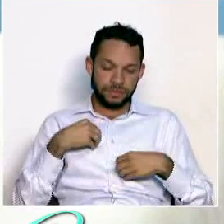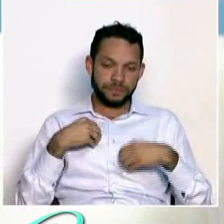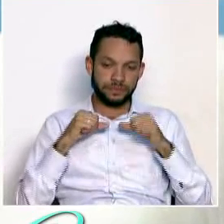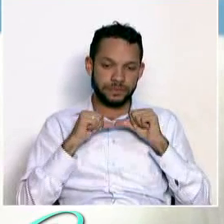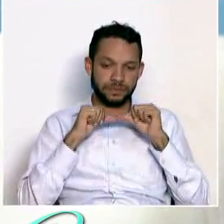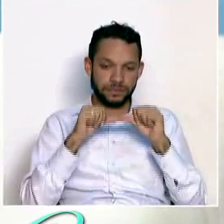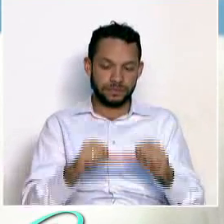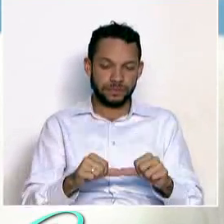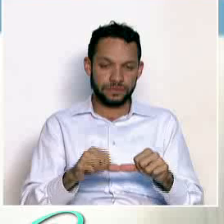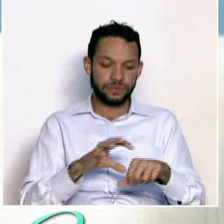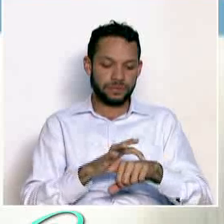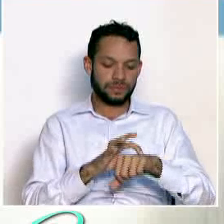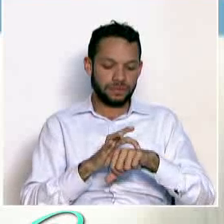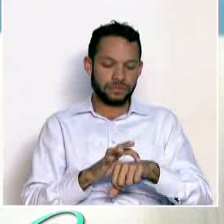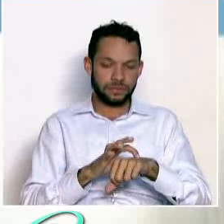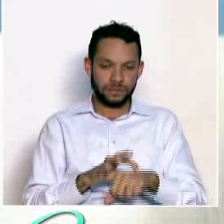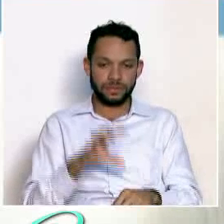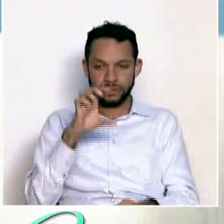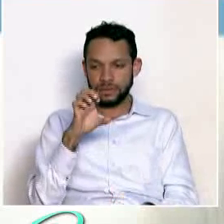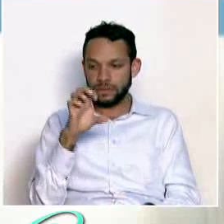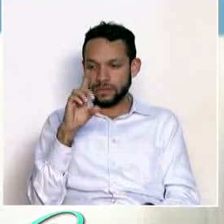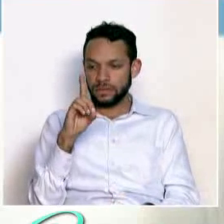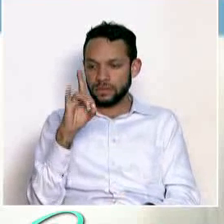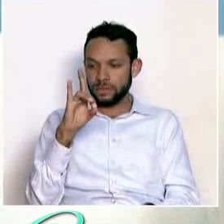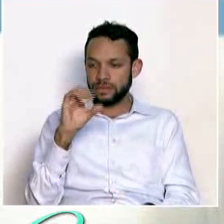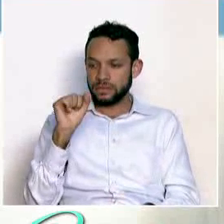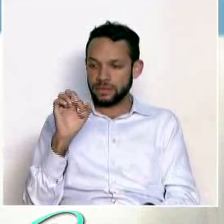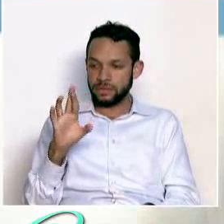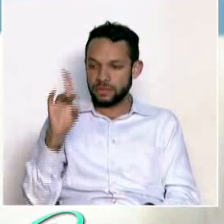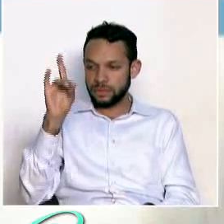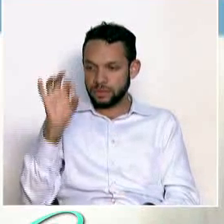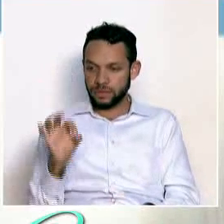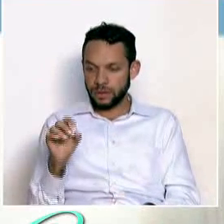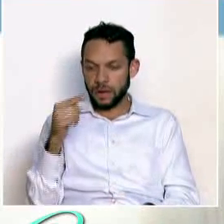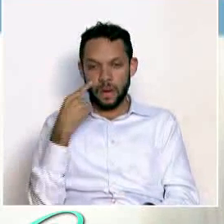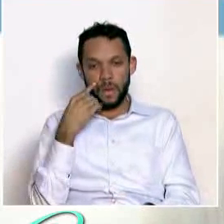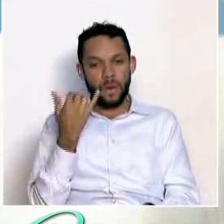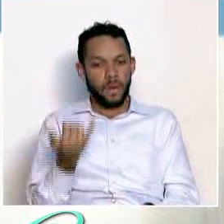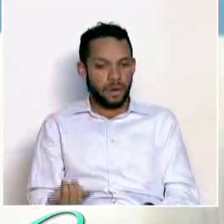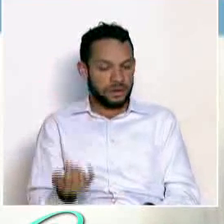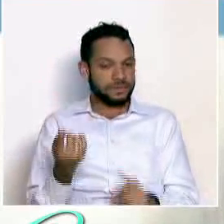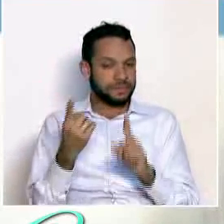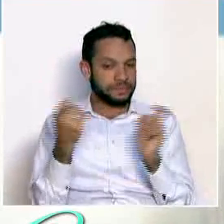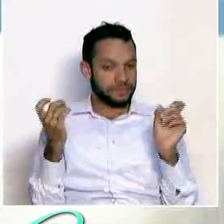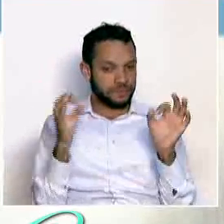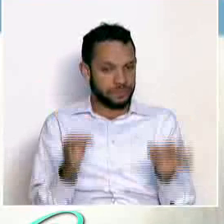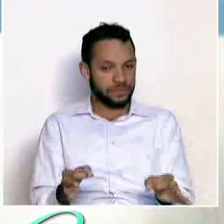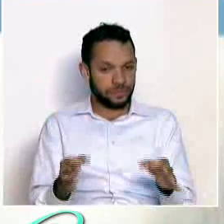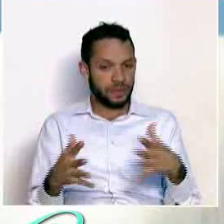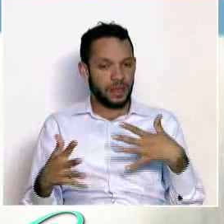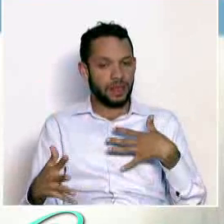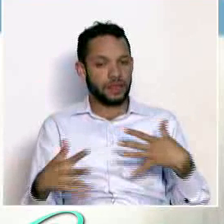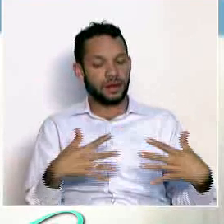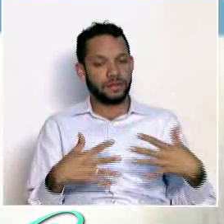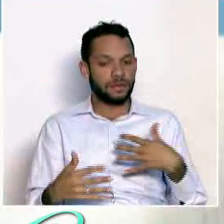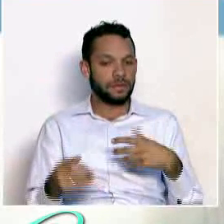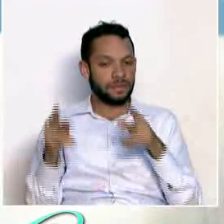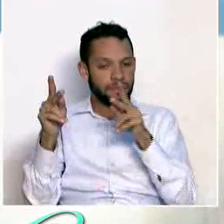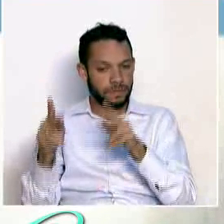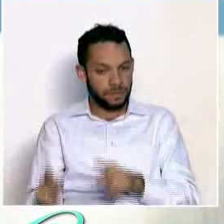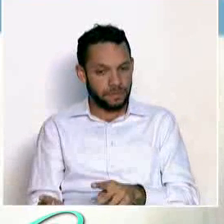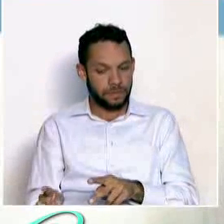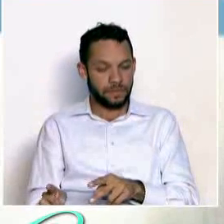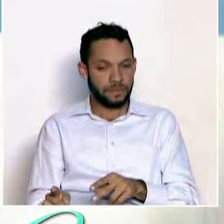clínica, que es el doctor Eduardo Henao Ceballos. Y para el día de hoy vamos a hacer una demostración de un caso clínico que se